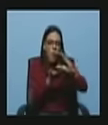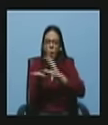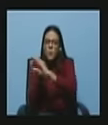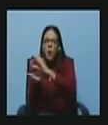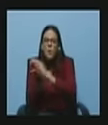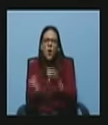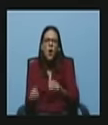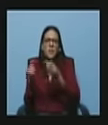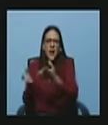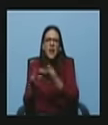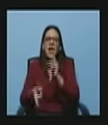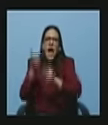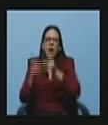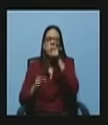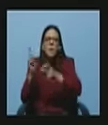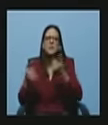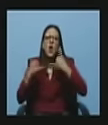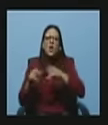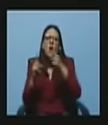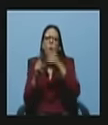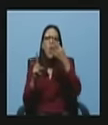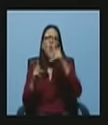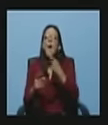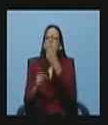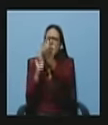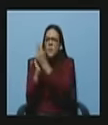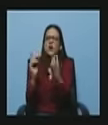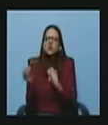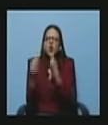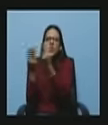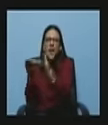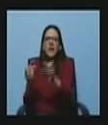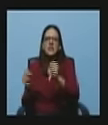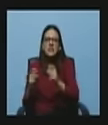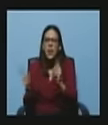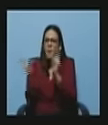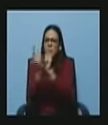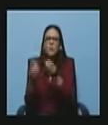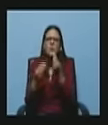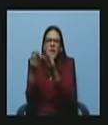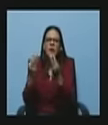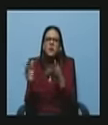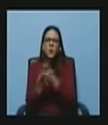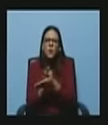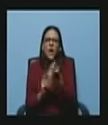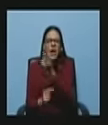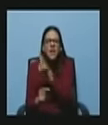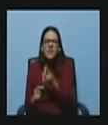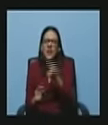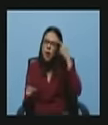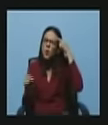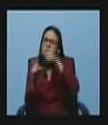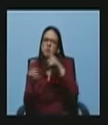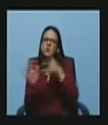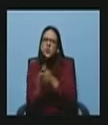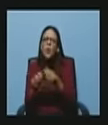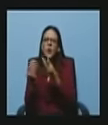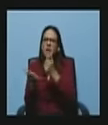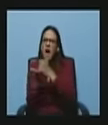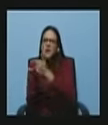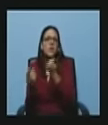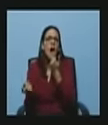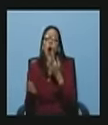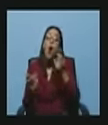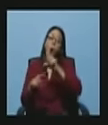final cuando lo preguntaba. En Maracaibo se lo metaba en Caracas, se le hacía llegar al hijo de Juan Pablo, justamente para eso. En